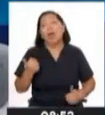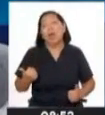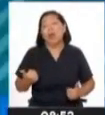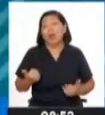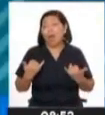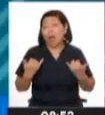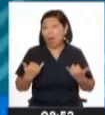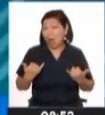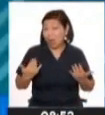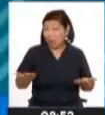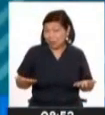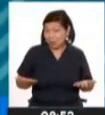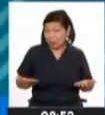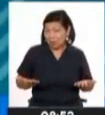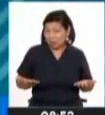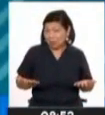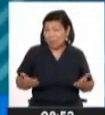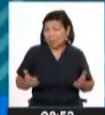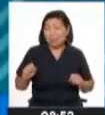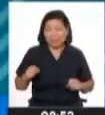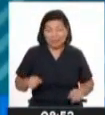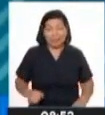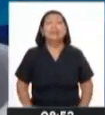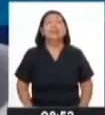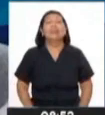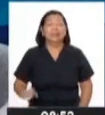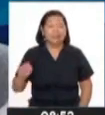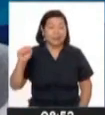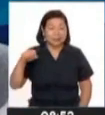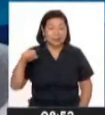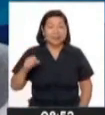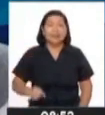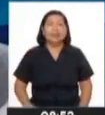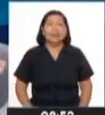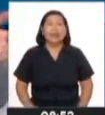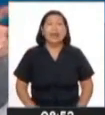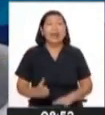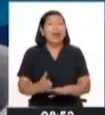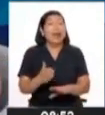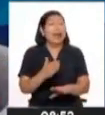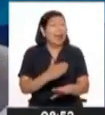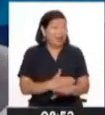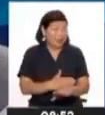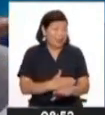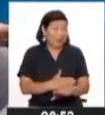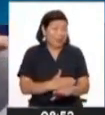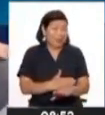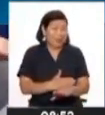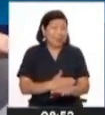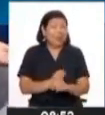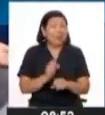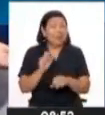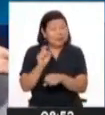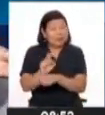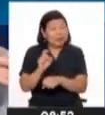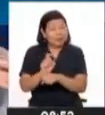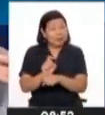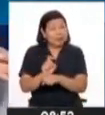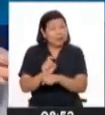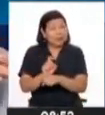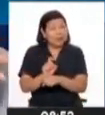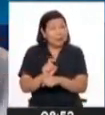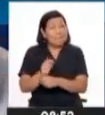ha normalizado esto todavía? Sí. Anteriormente, pues, un medio de poder educar era la